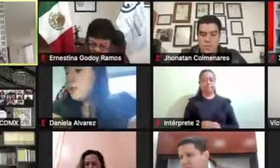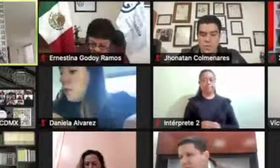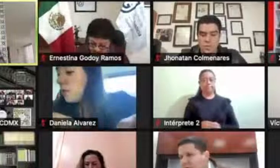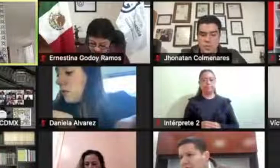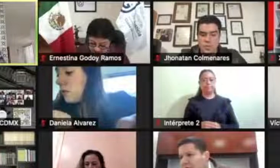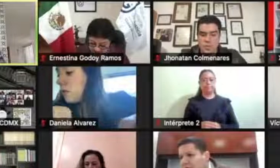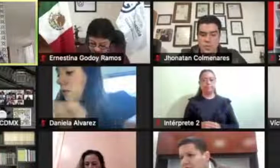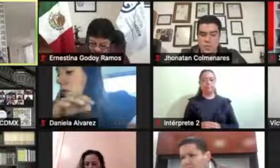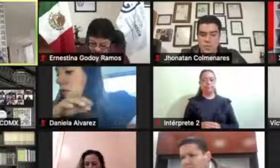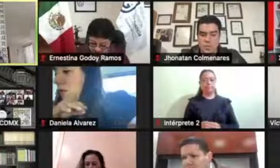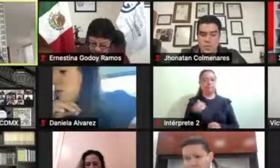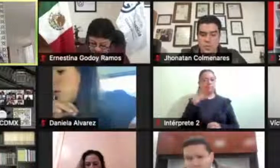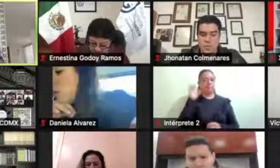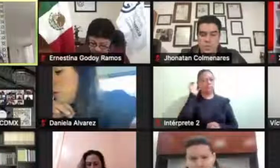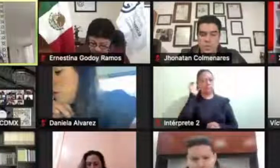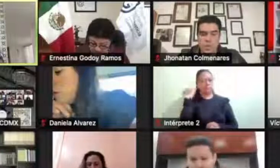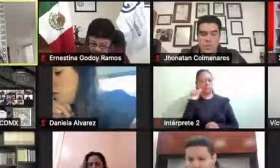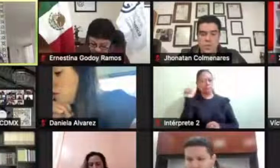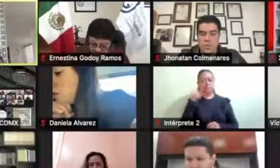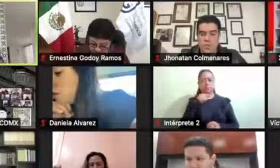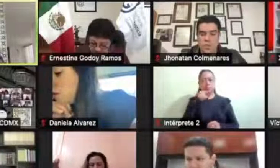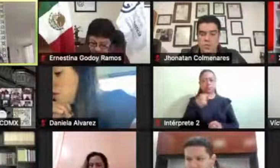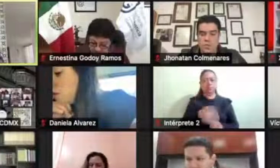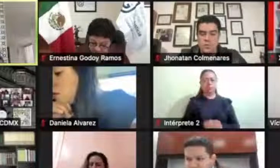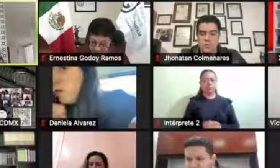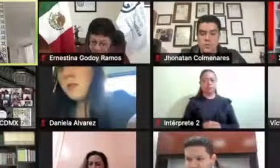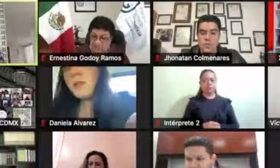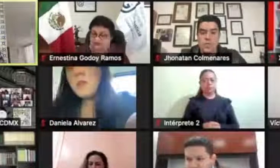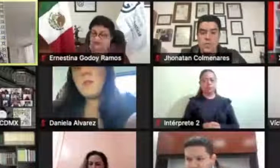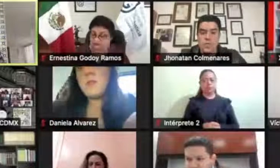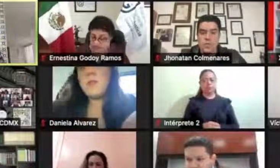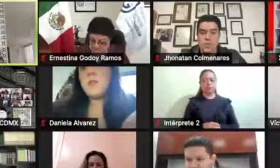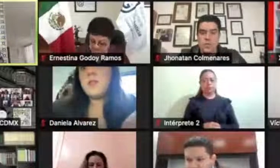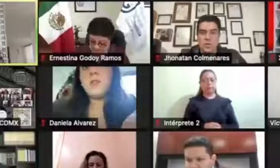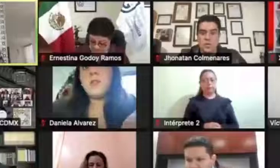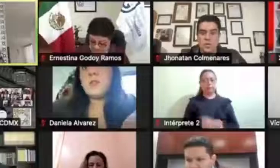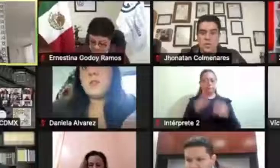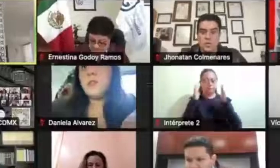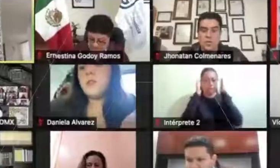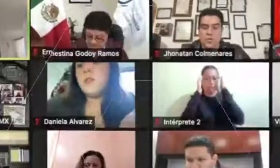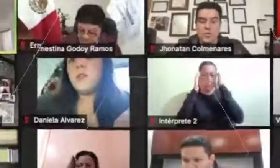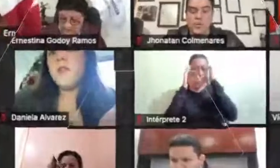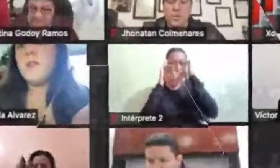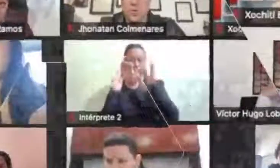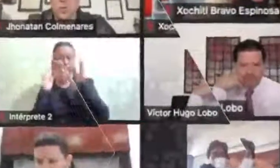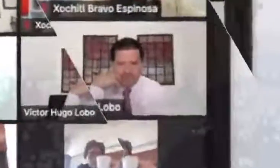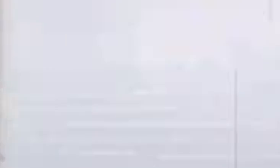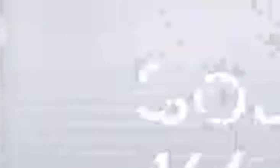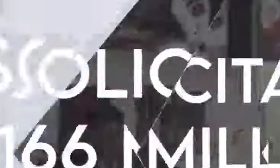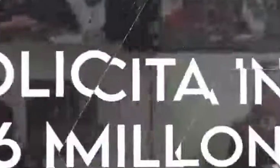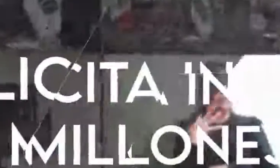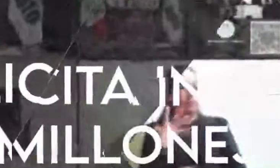encomendado y en que la Procuración de Justicia de esta ciudad cuente con los recursos suficientes.